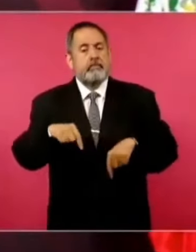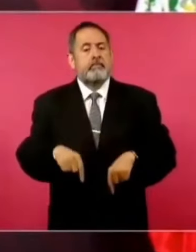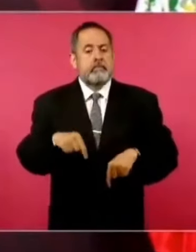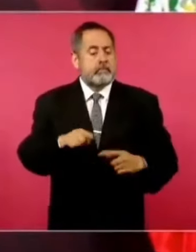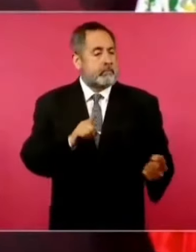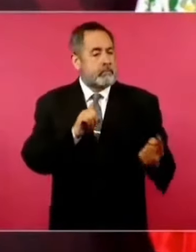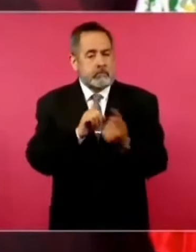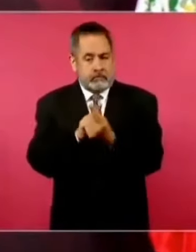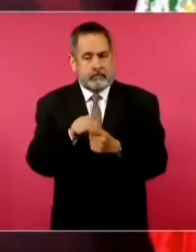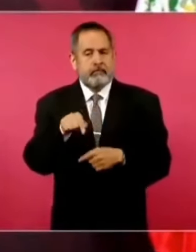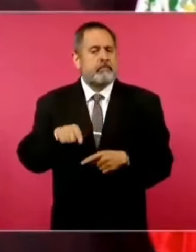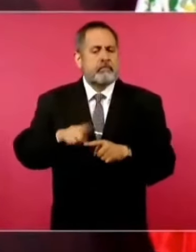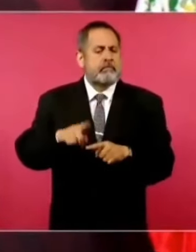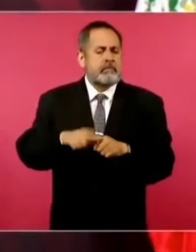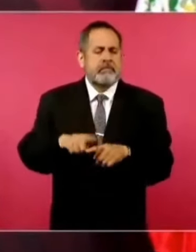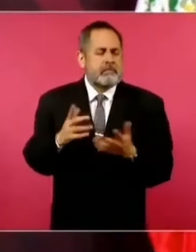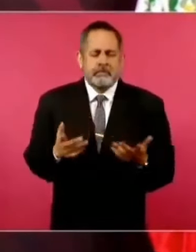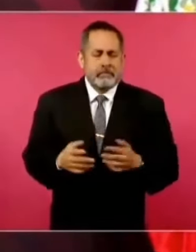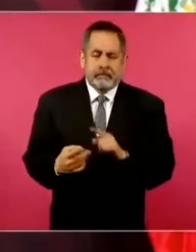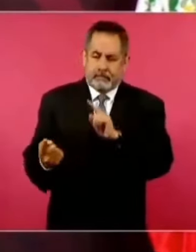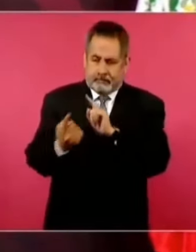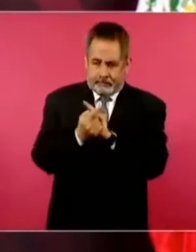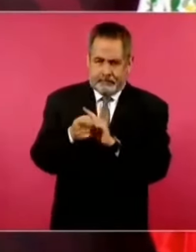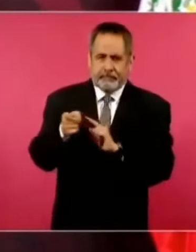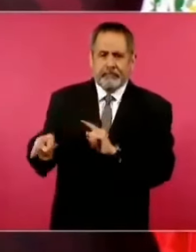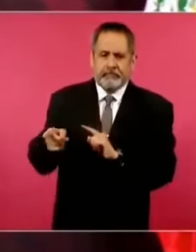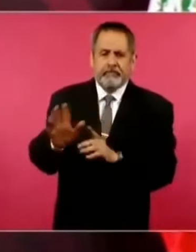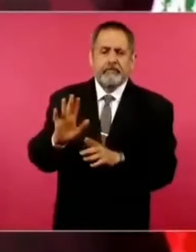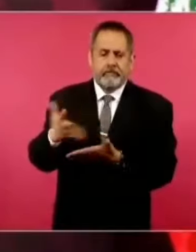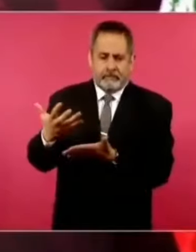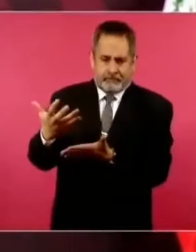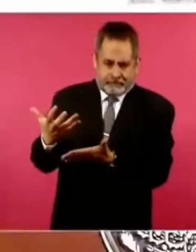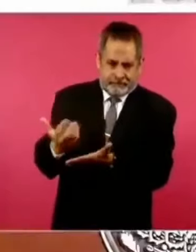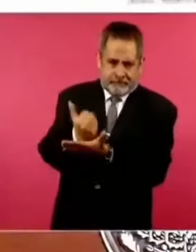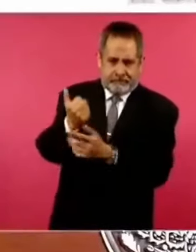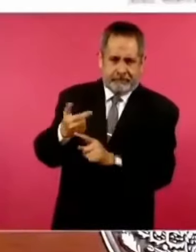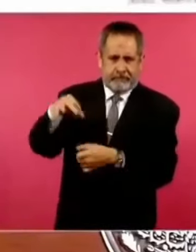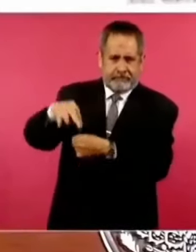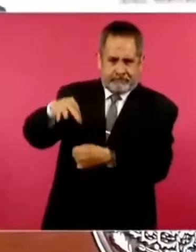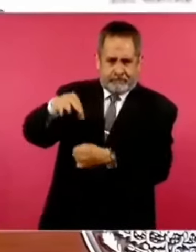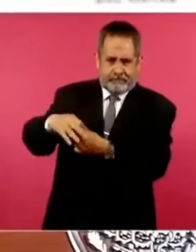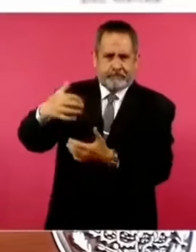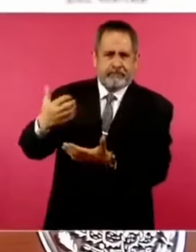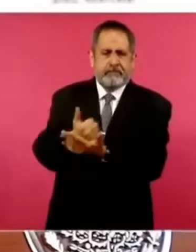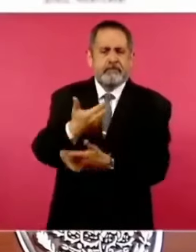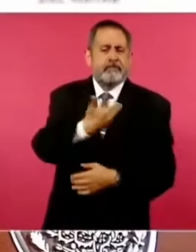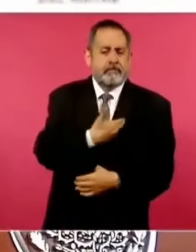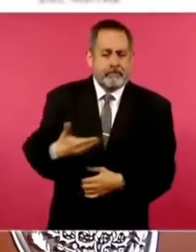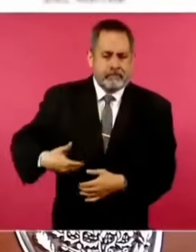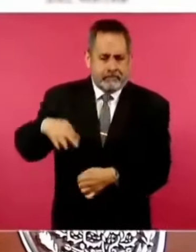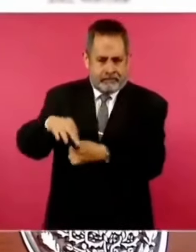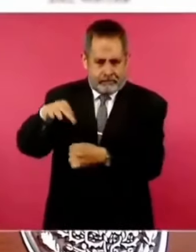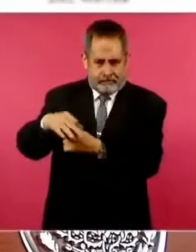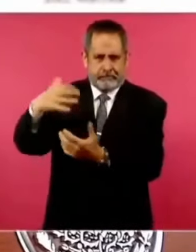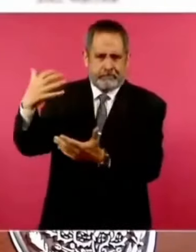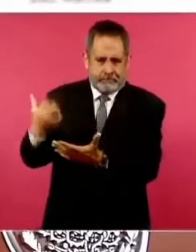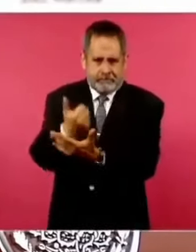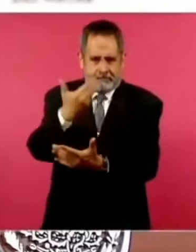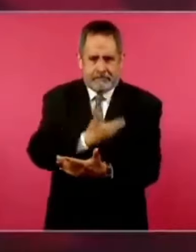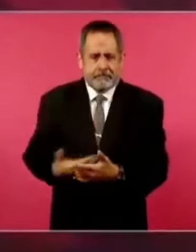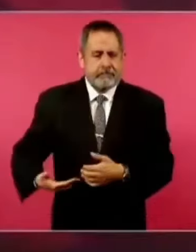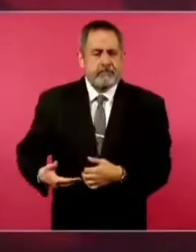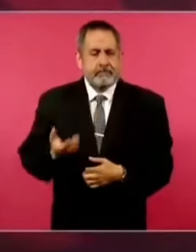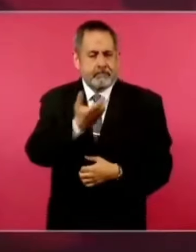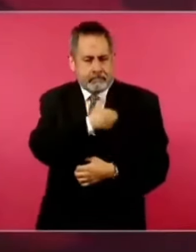a la virtual presidenta electa, Claudia Sheinbaum. Me da mucho